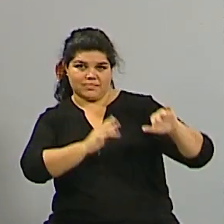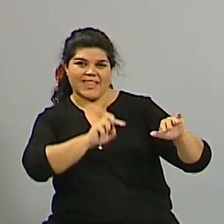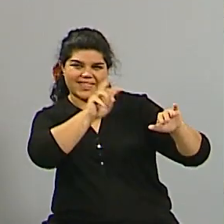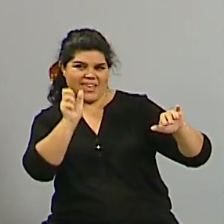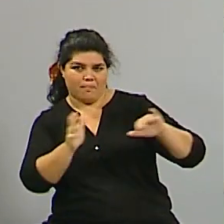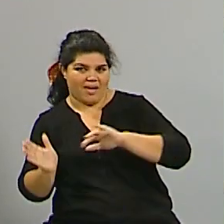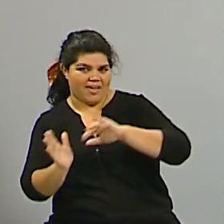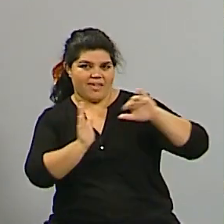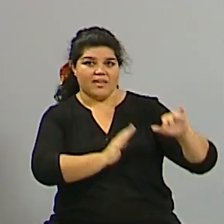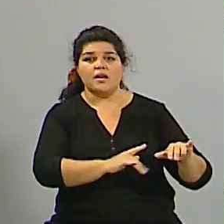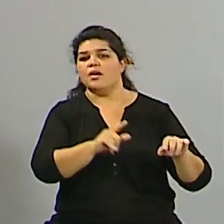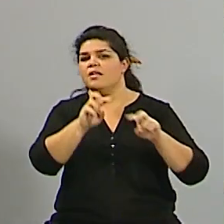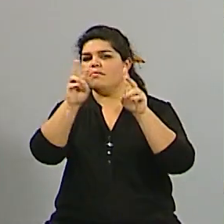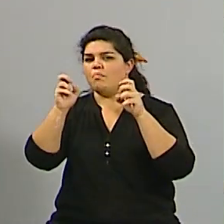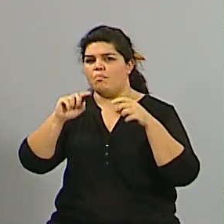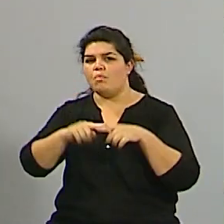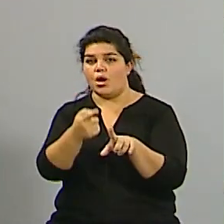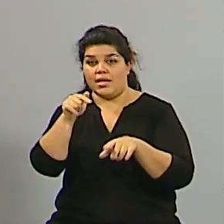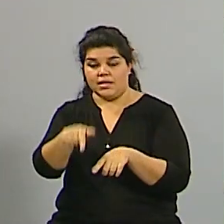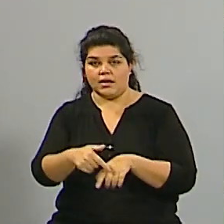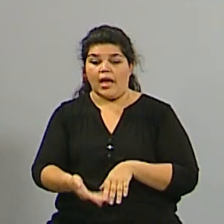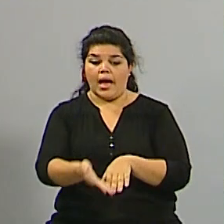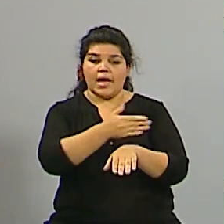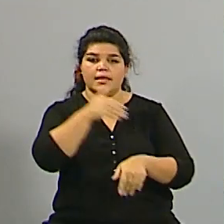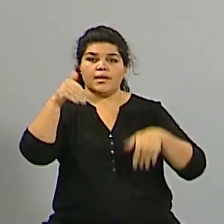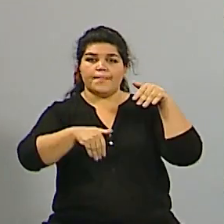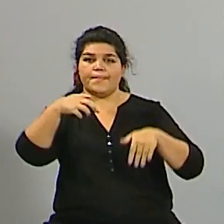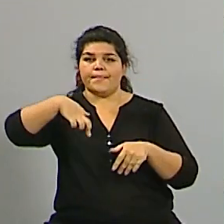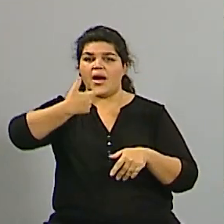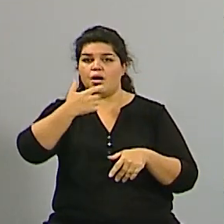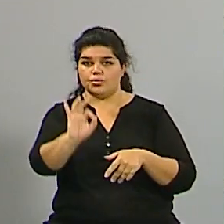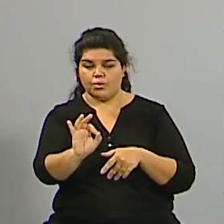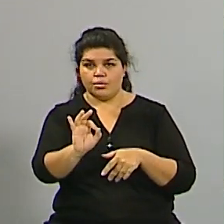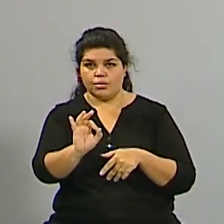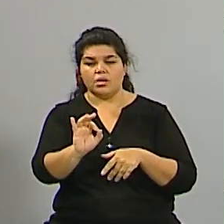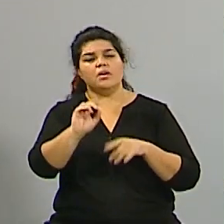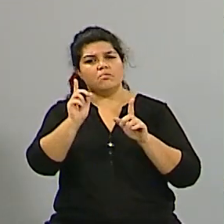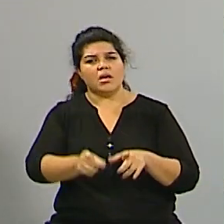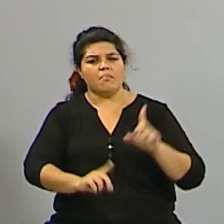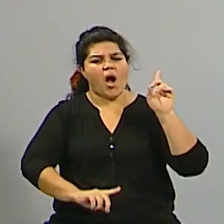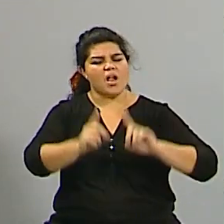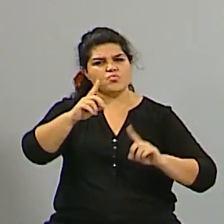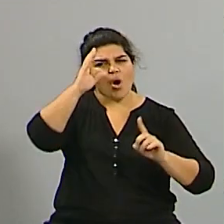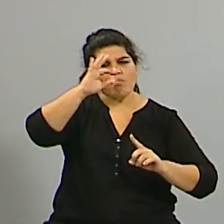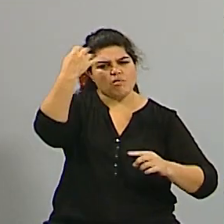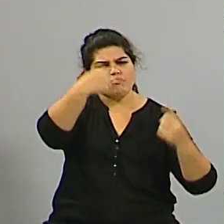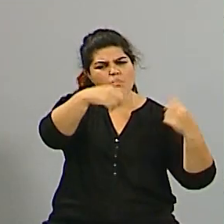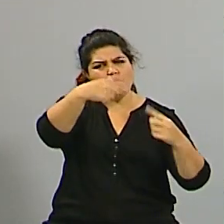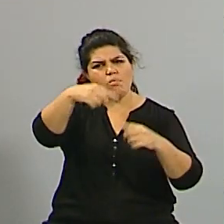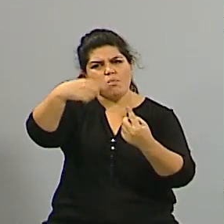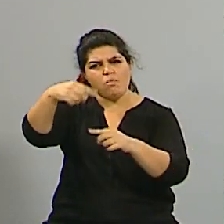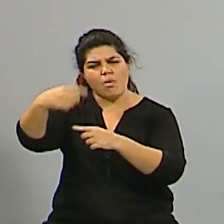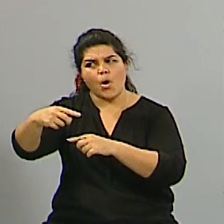nos vamos a meter en la política. Después de las pasos municipales, muchos hicieron distintas lecturas, que si fue bueno el resultado para